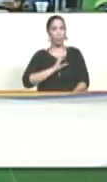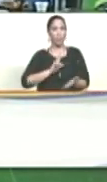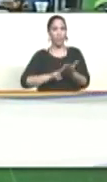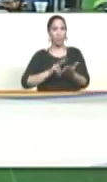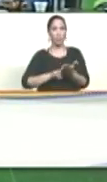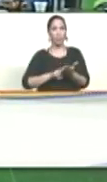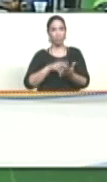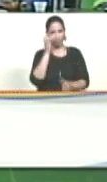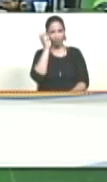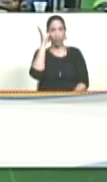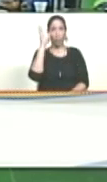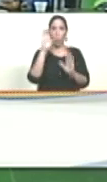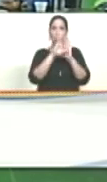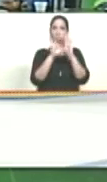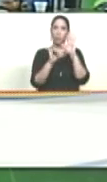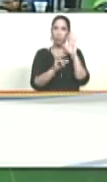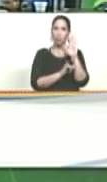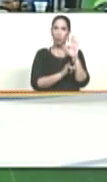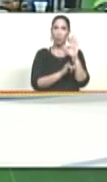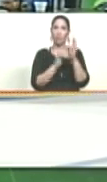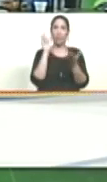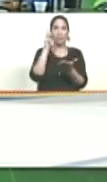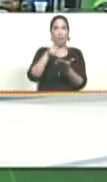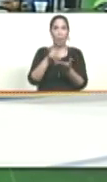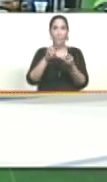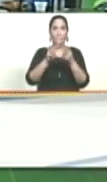que creó la constituyente, que trajo la paz,